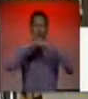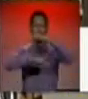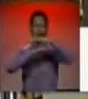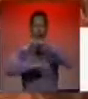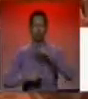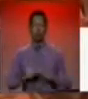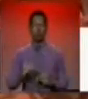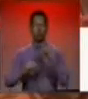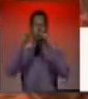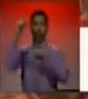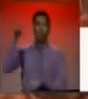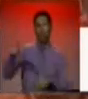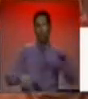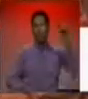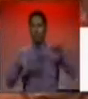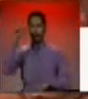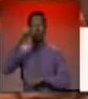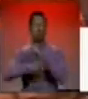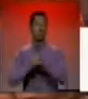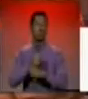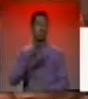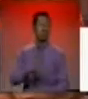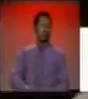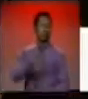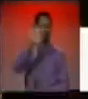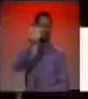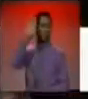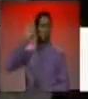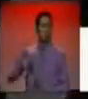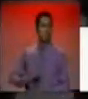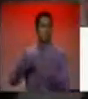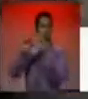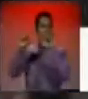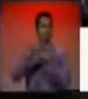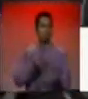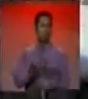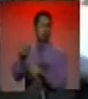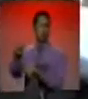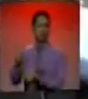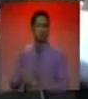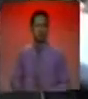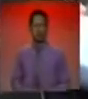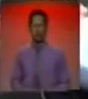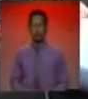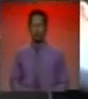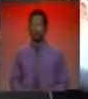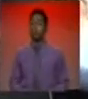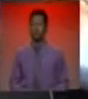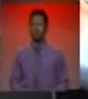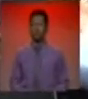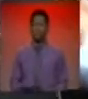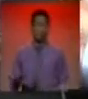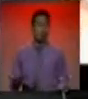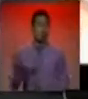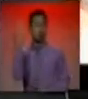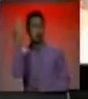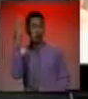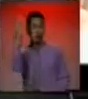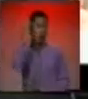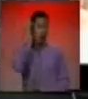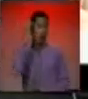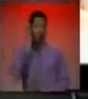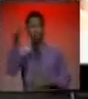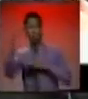Quito, asignada en el 2015 al consorcio Acciona Odebrecht. Hay movilizaciones de ciertos